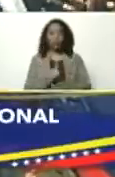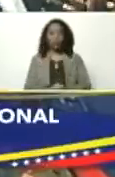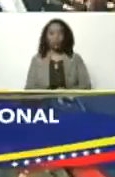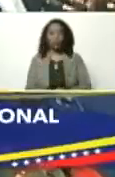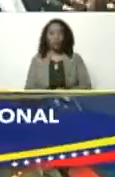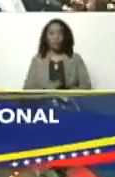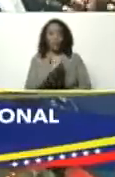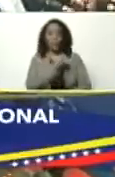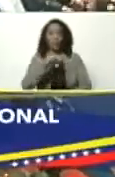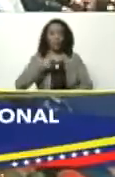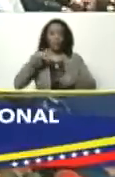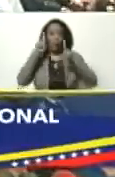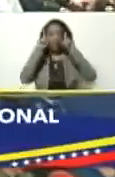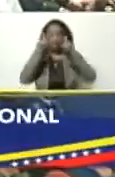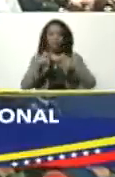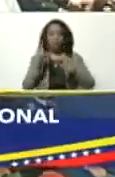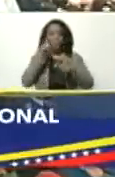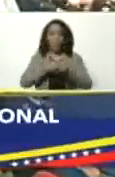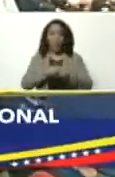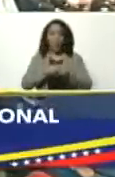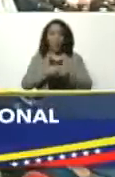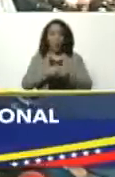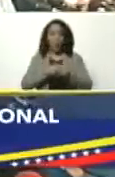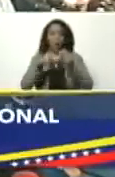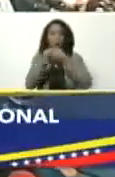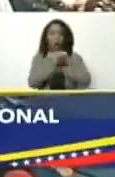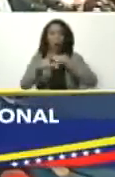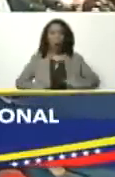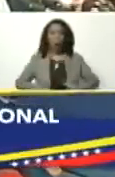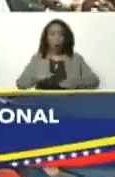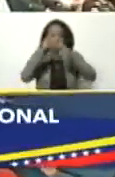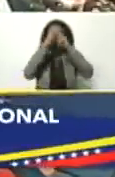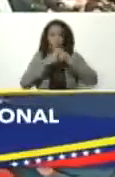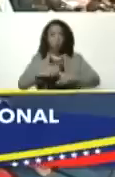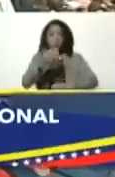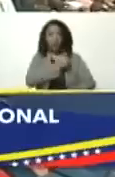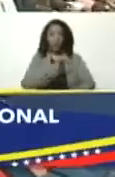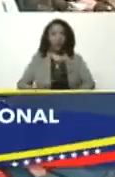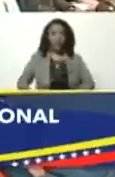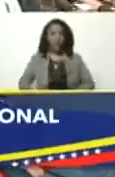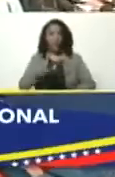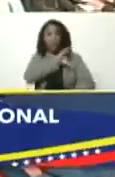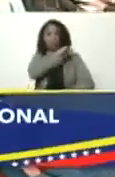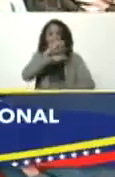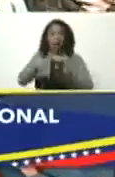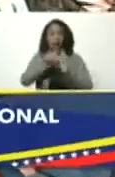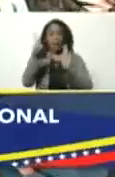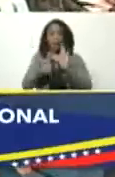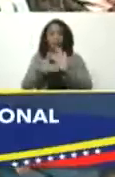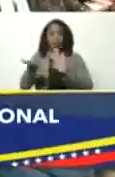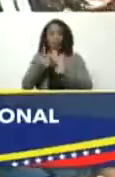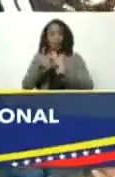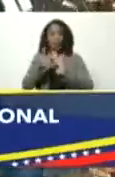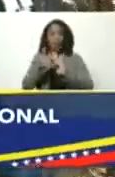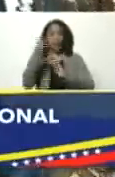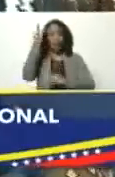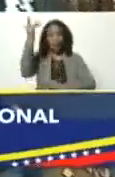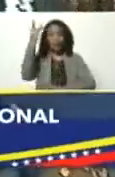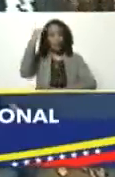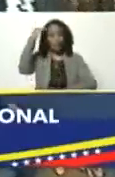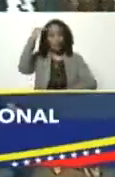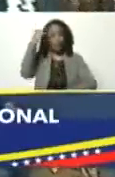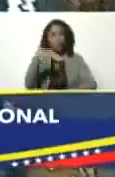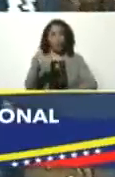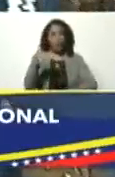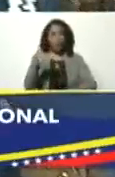al personal profesional adscrito a la Guardia de Honor Presidencial y la Dirección General de Contrainteligencia Militar, al